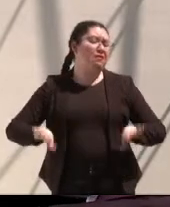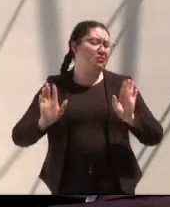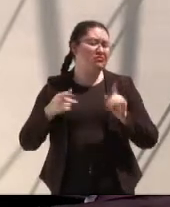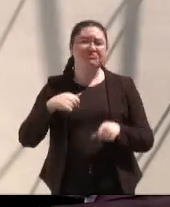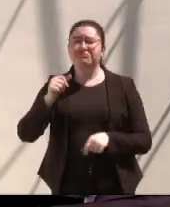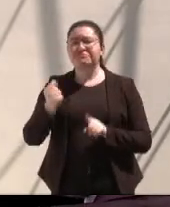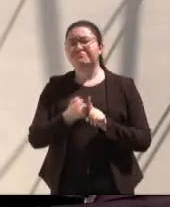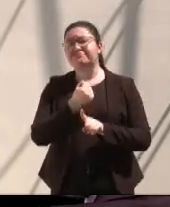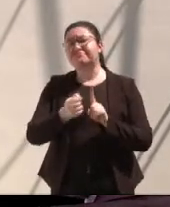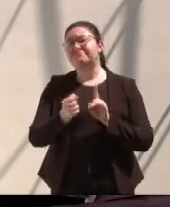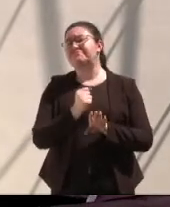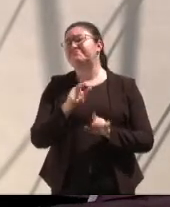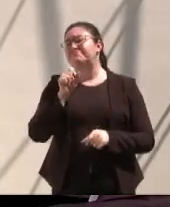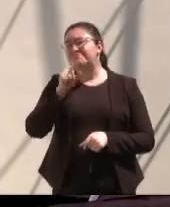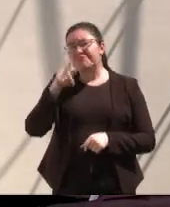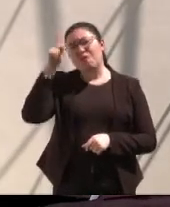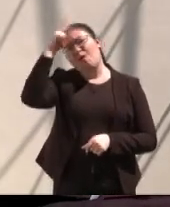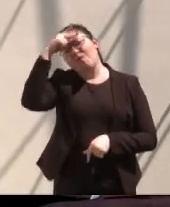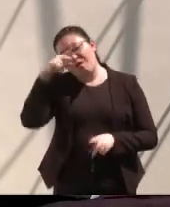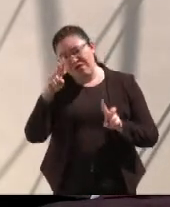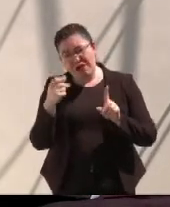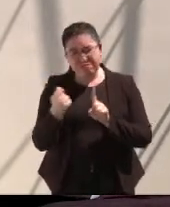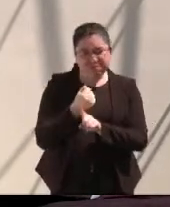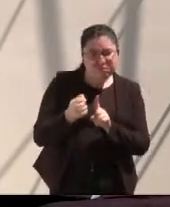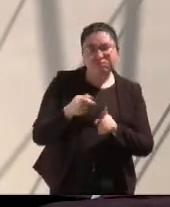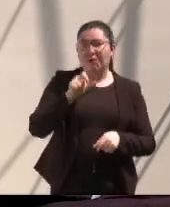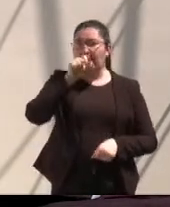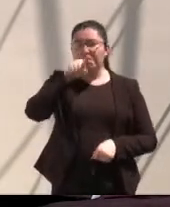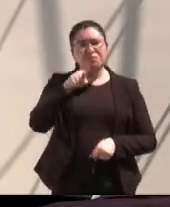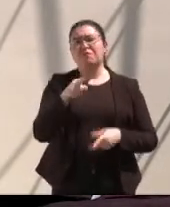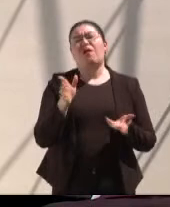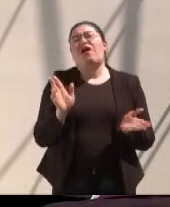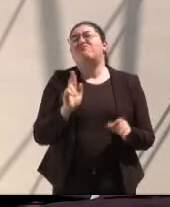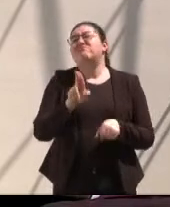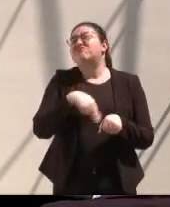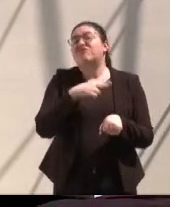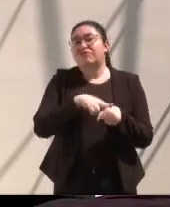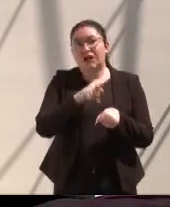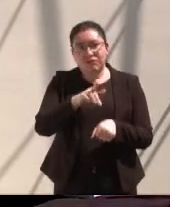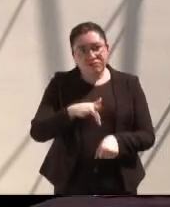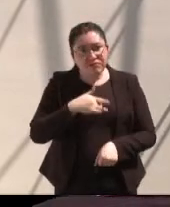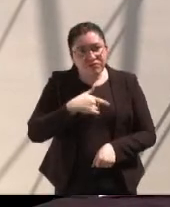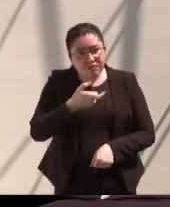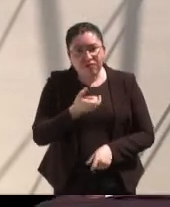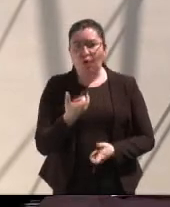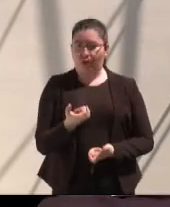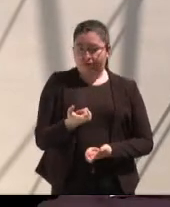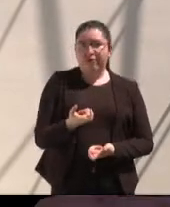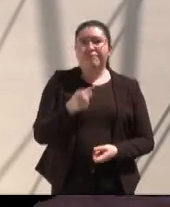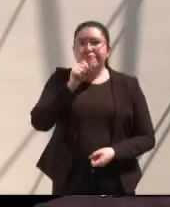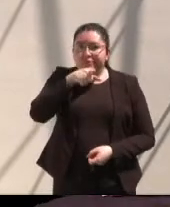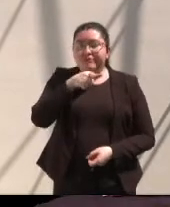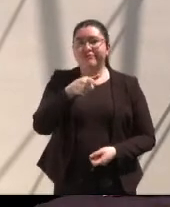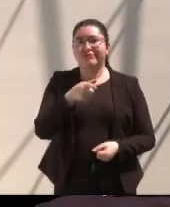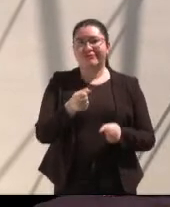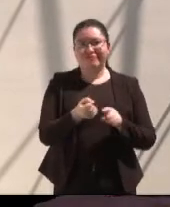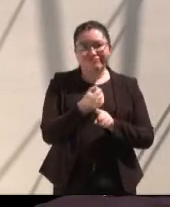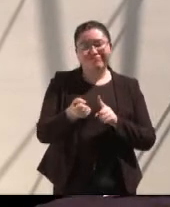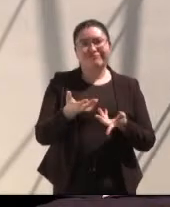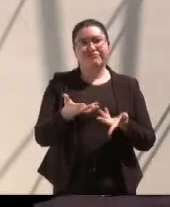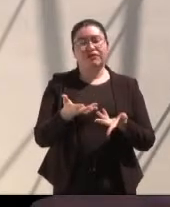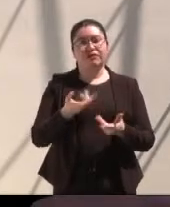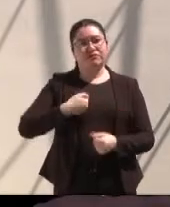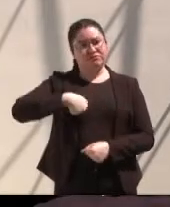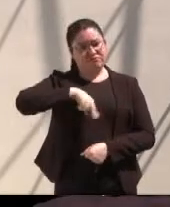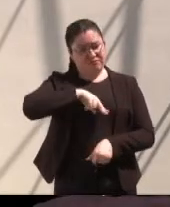agredan física, psicológica y psicológicamente, económica y patrimonialmente. Entonces, nuestro esfuerzo y